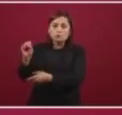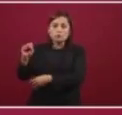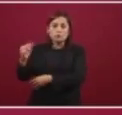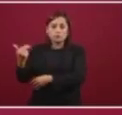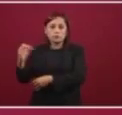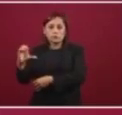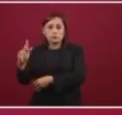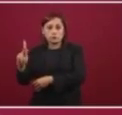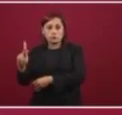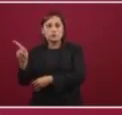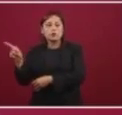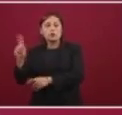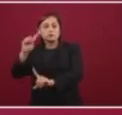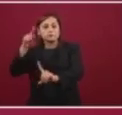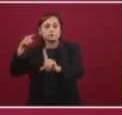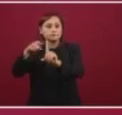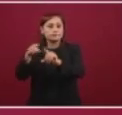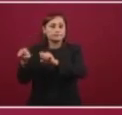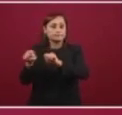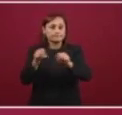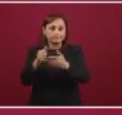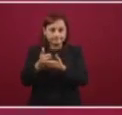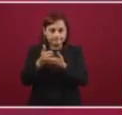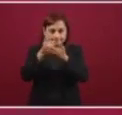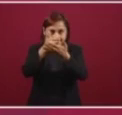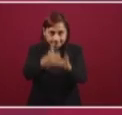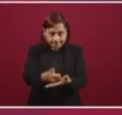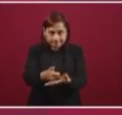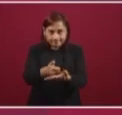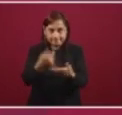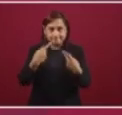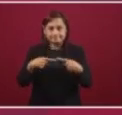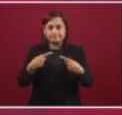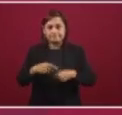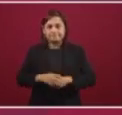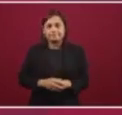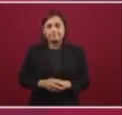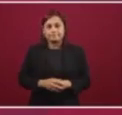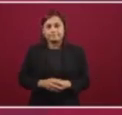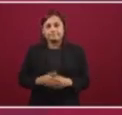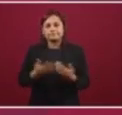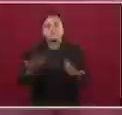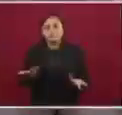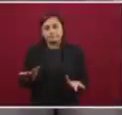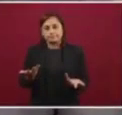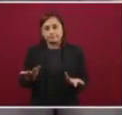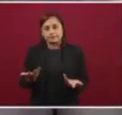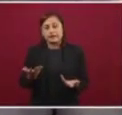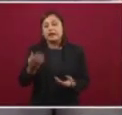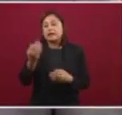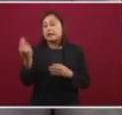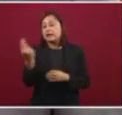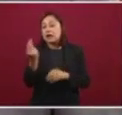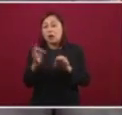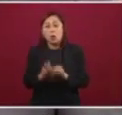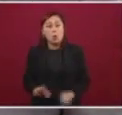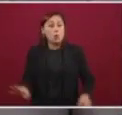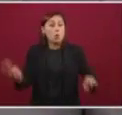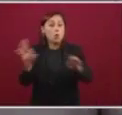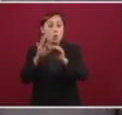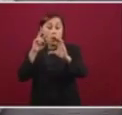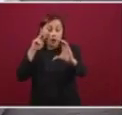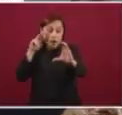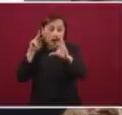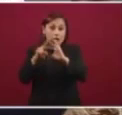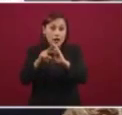sí es fundamental la transparencia, pero no el Instituto de la Transparencia, ese también es importante,